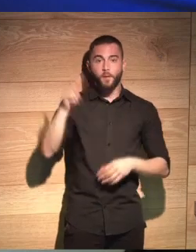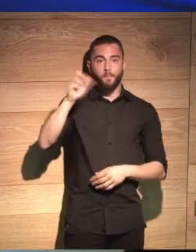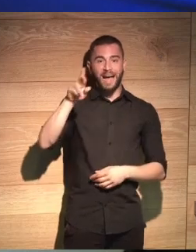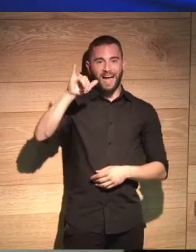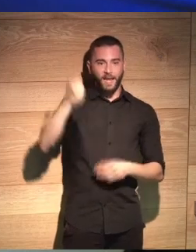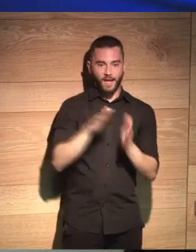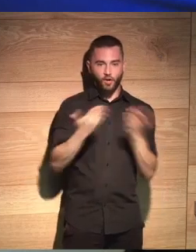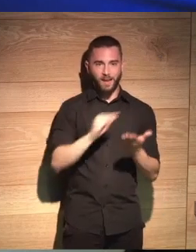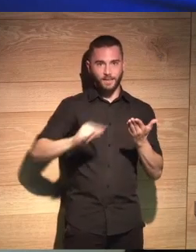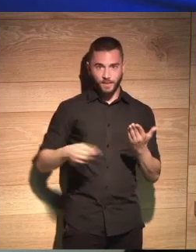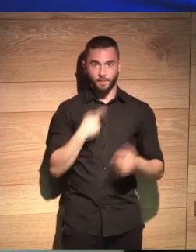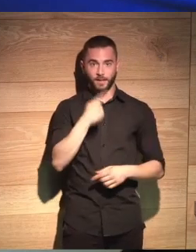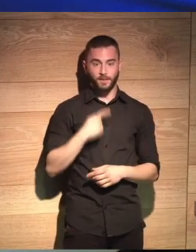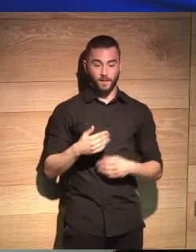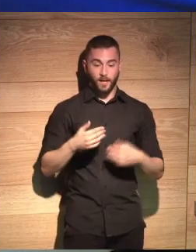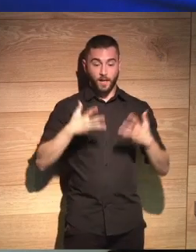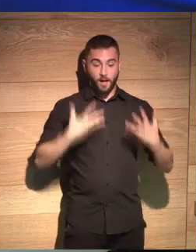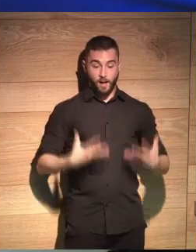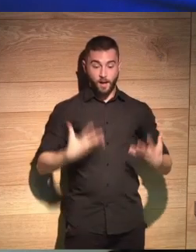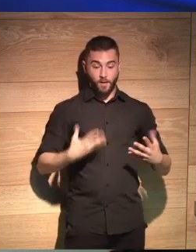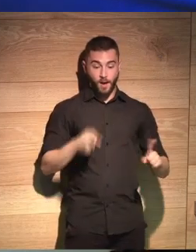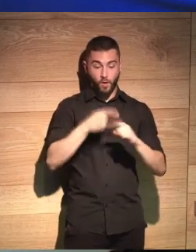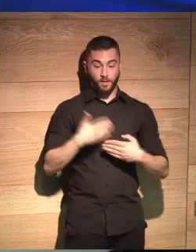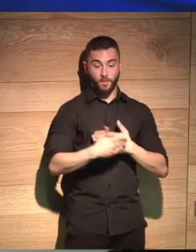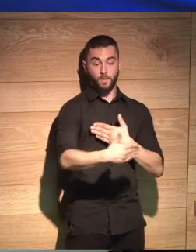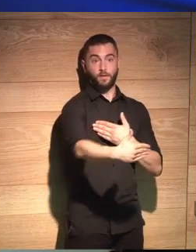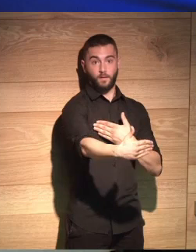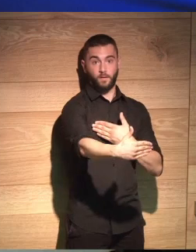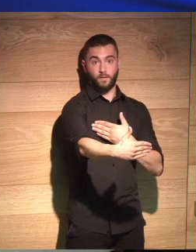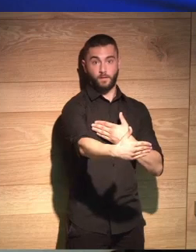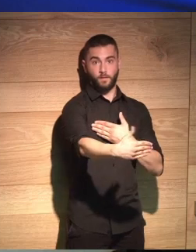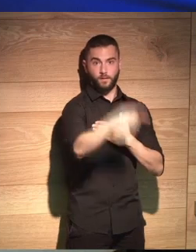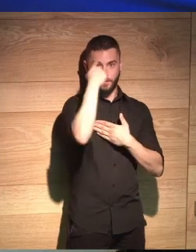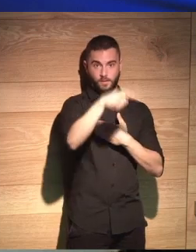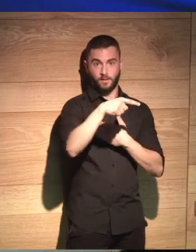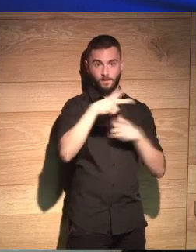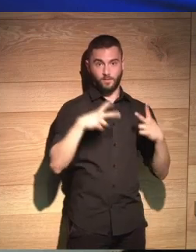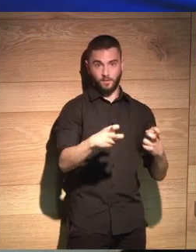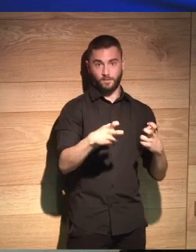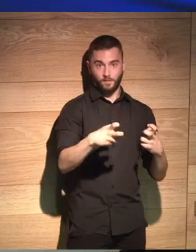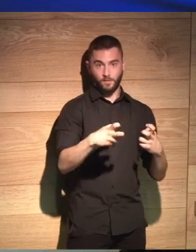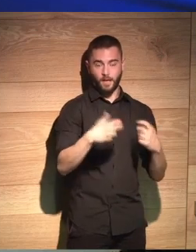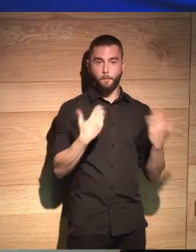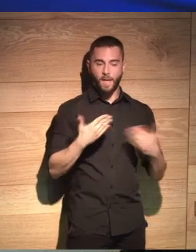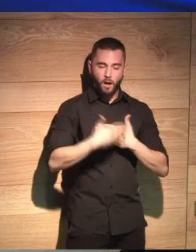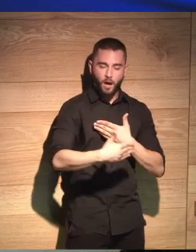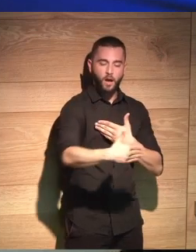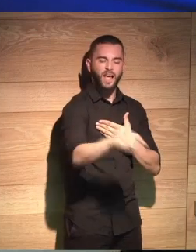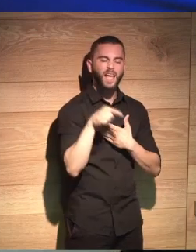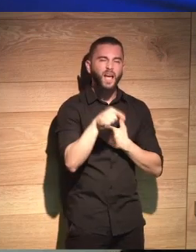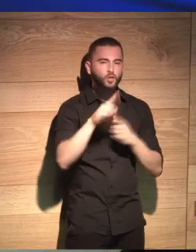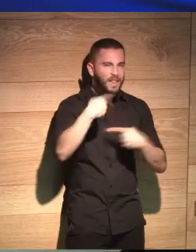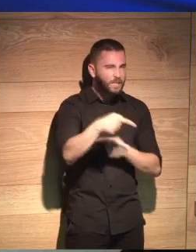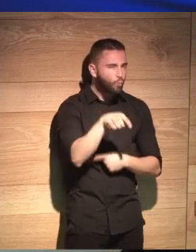significa coleccionar el presente para la posteridad. Pero, ¿qué significa esa posteridad? Ese después.